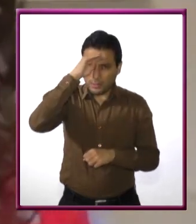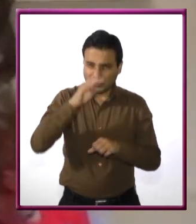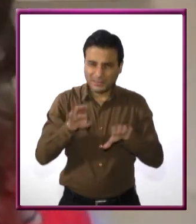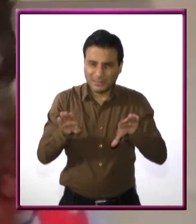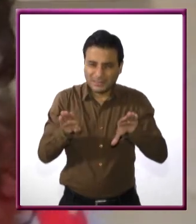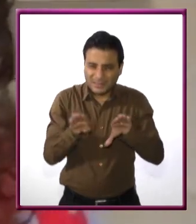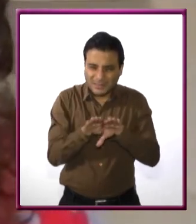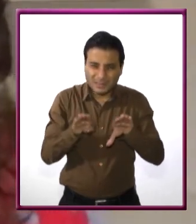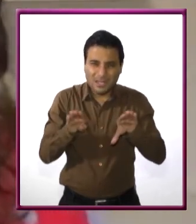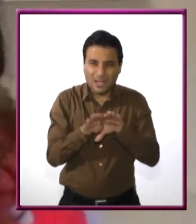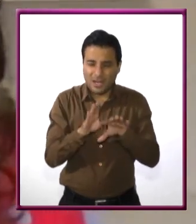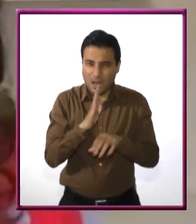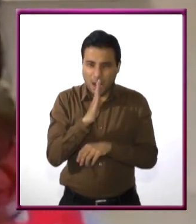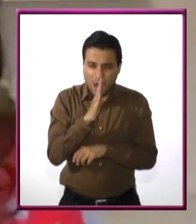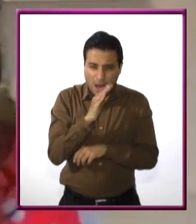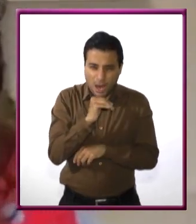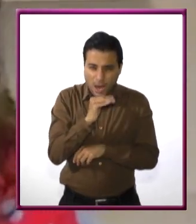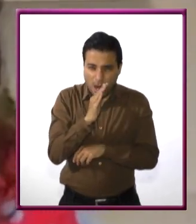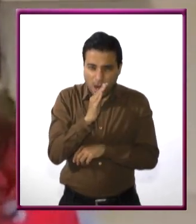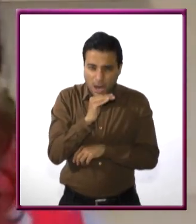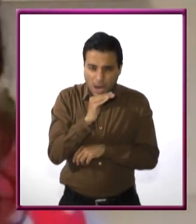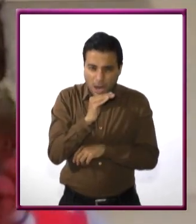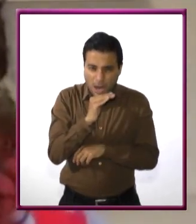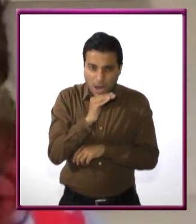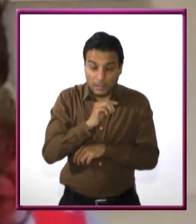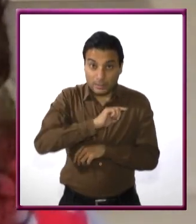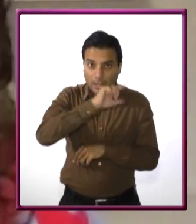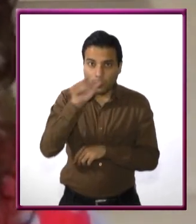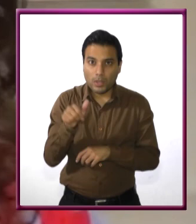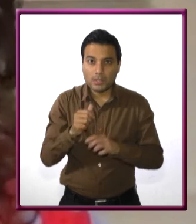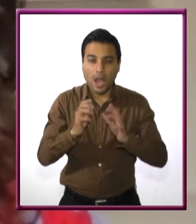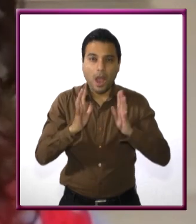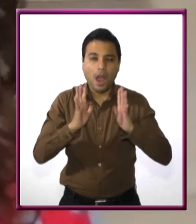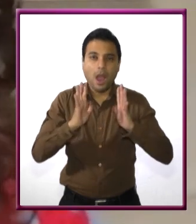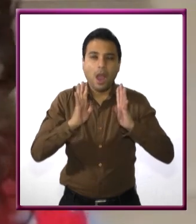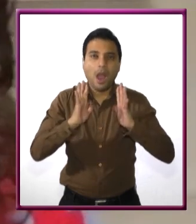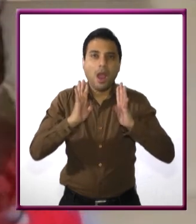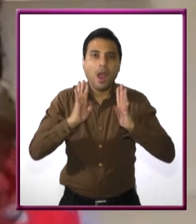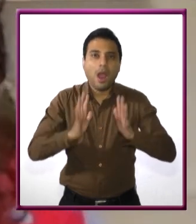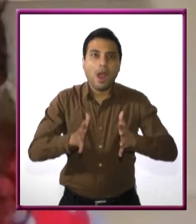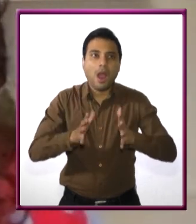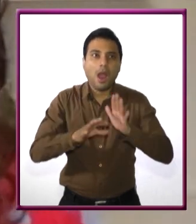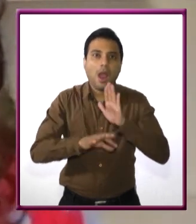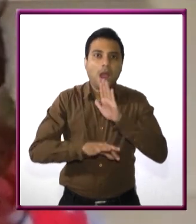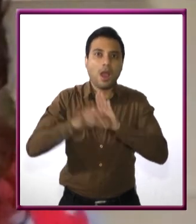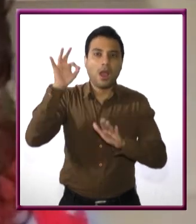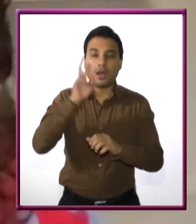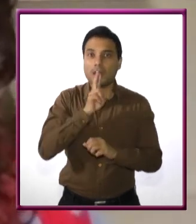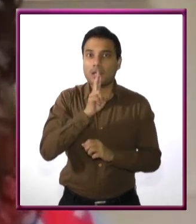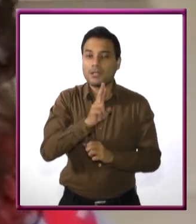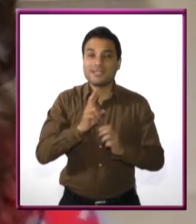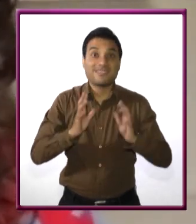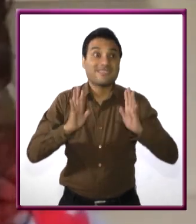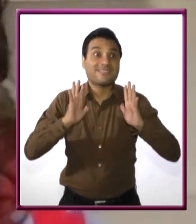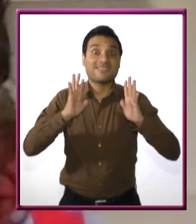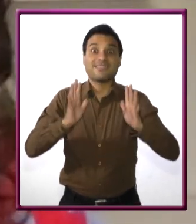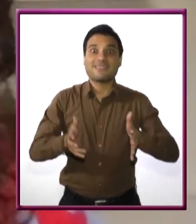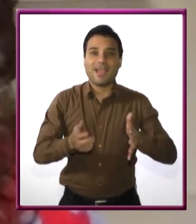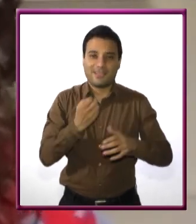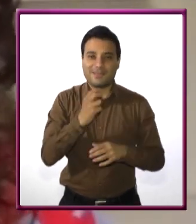pensado, desarrollado y analizado algo, llegamos a por lo menos visibilizar cuál es el área